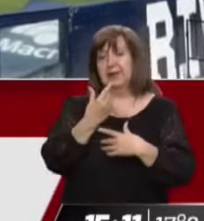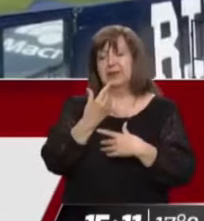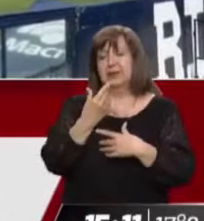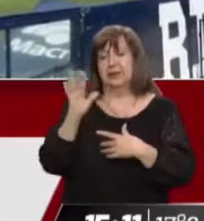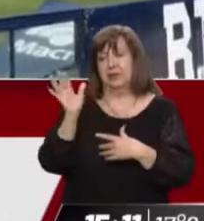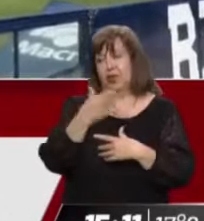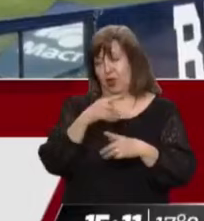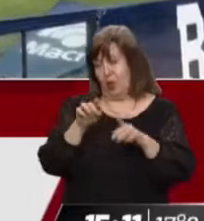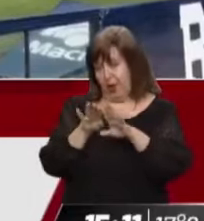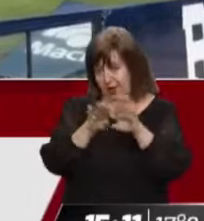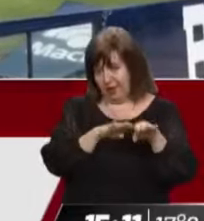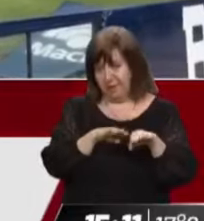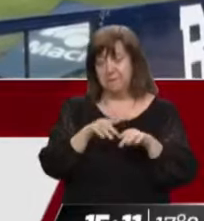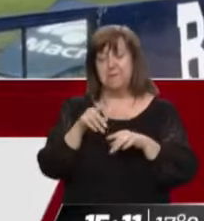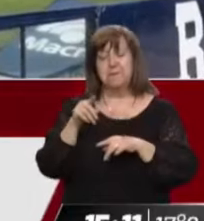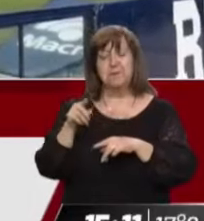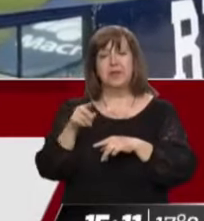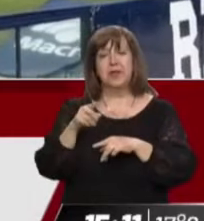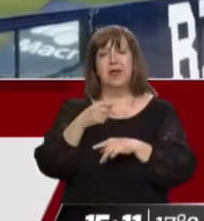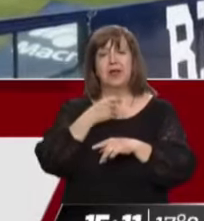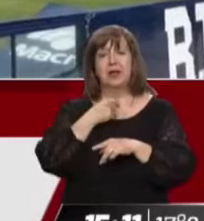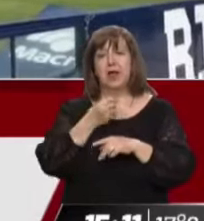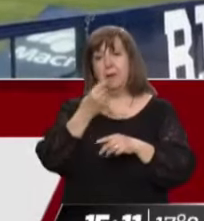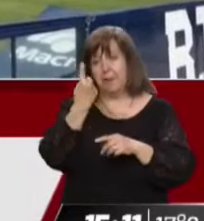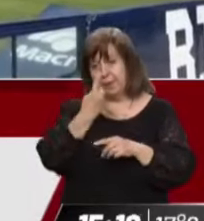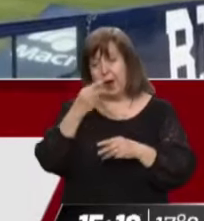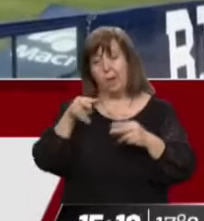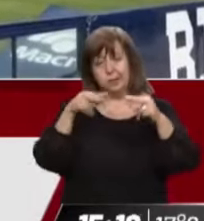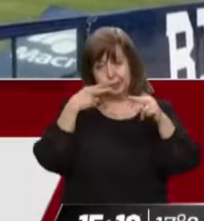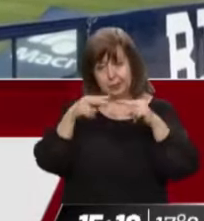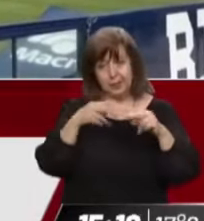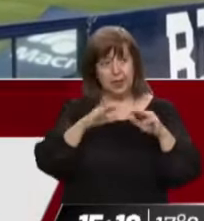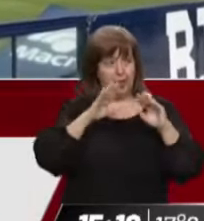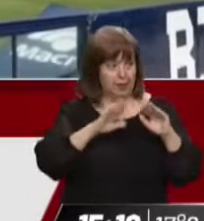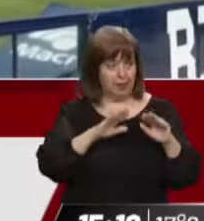hambre, y es lógico que los jugadores quieran almorzar y permanecer ahí un ratito, ¿no?